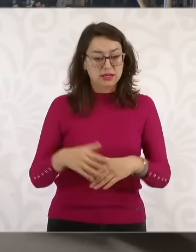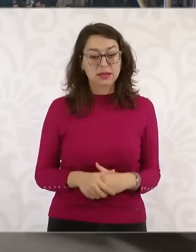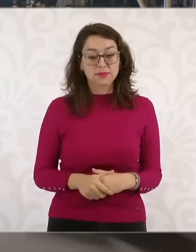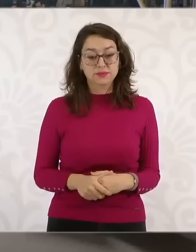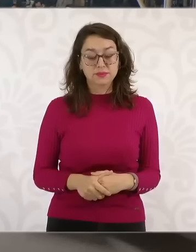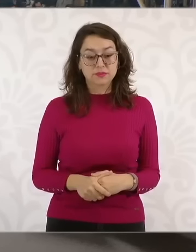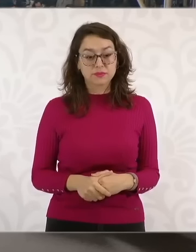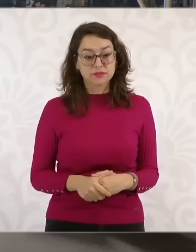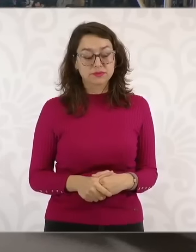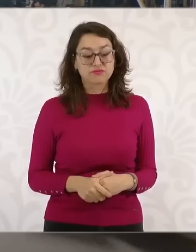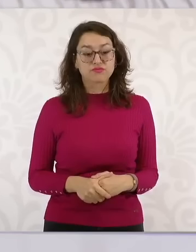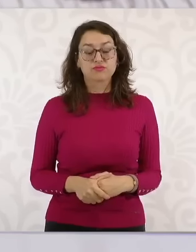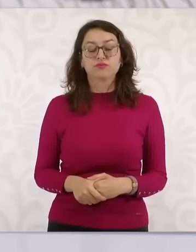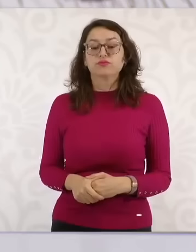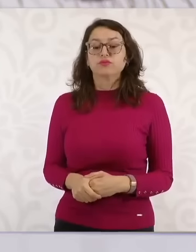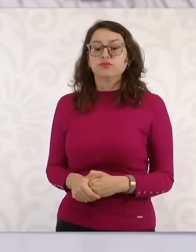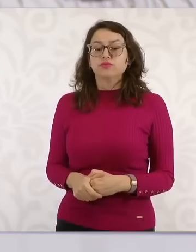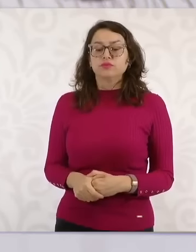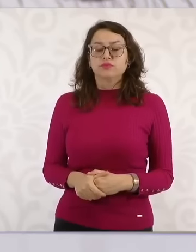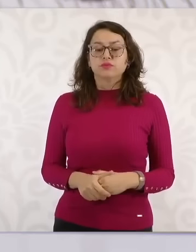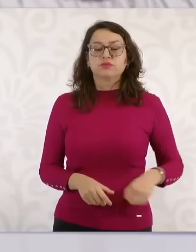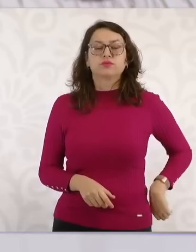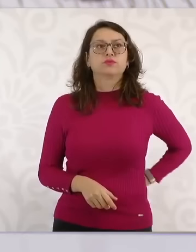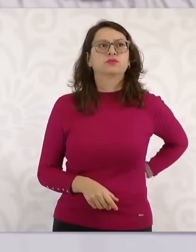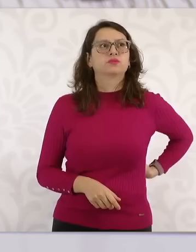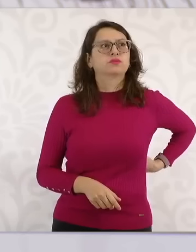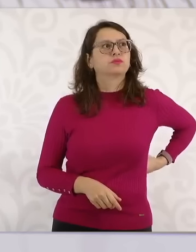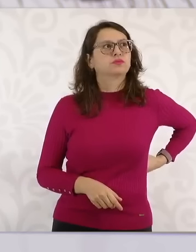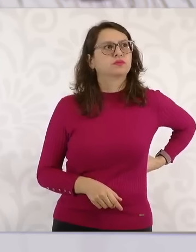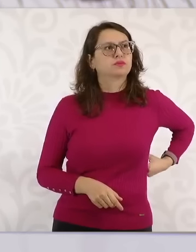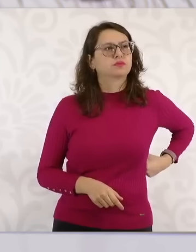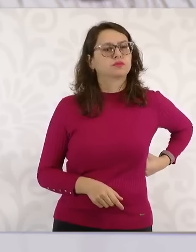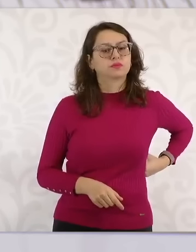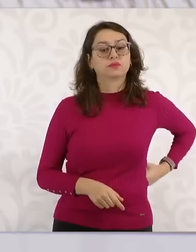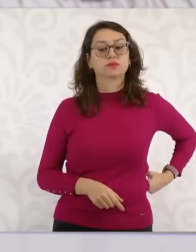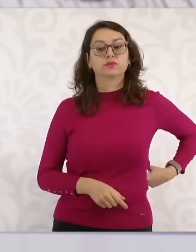Cuba tiene un bloqueo económico, ¿desde qué? ¿Cuál es la fecha del bloqueo?